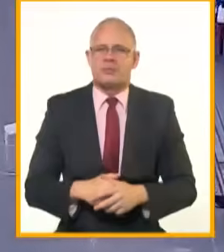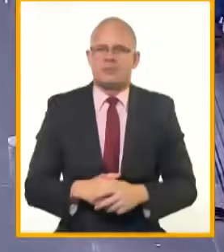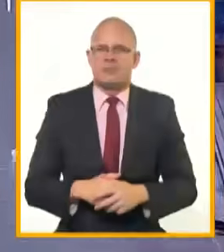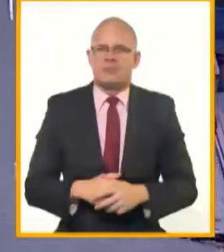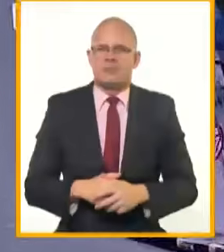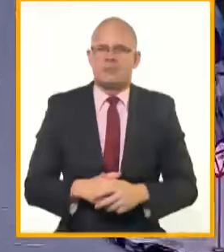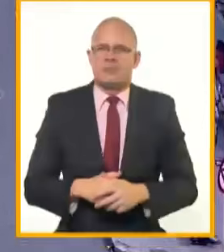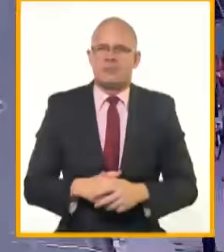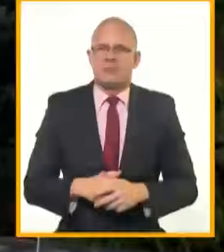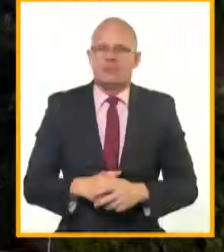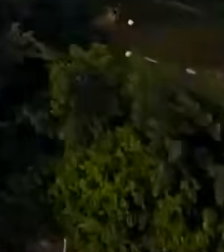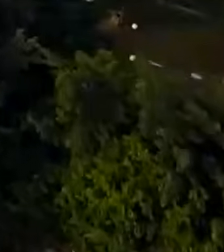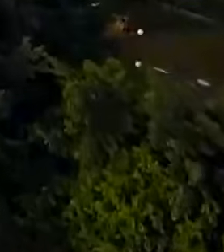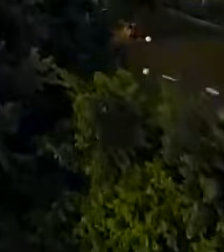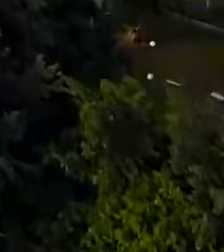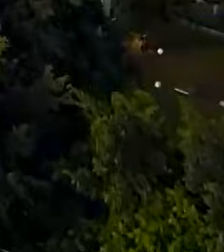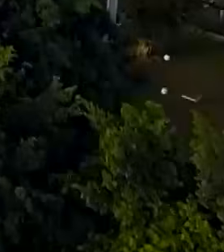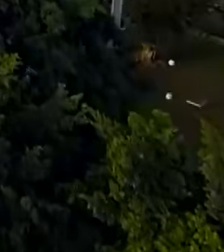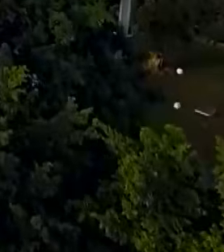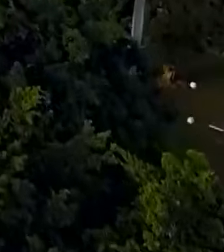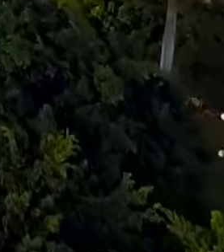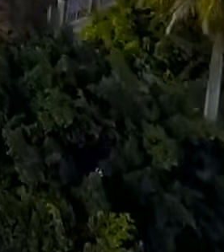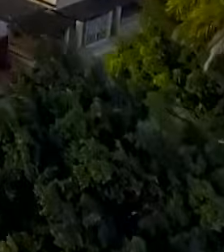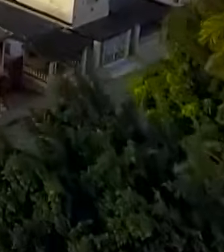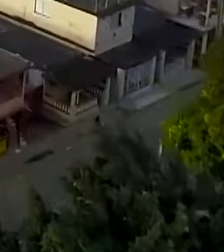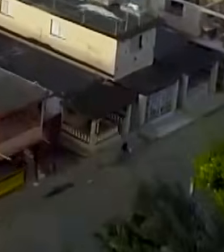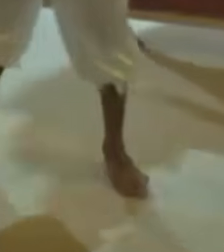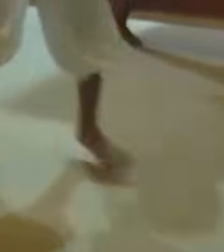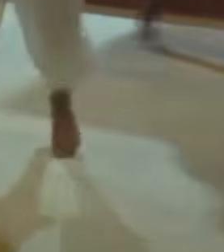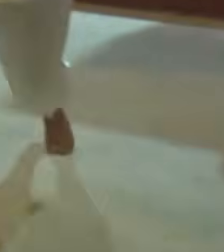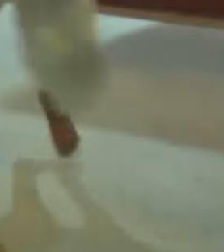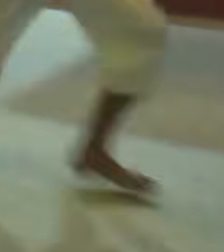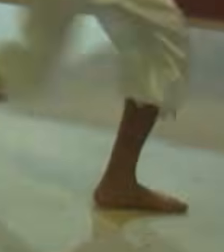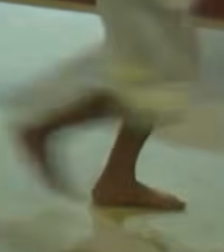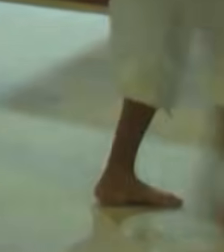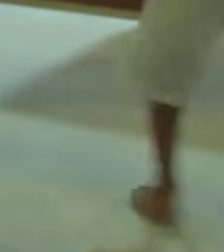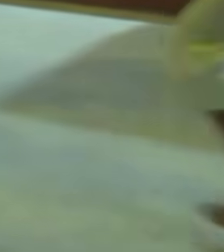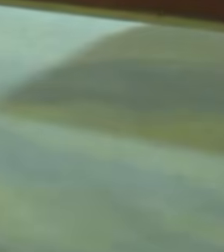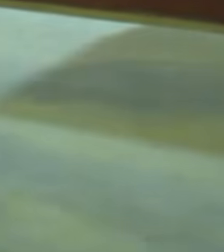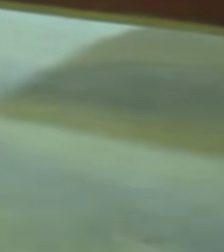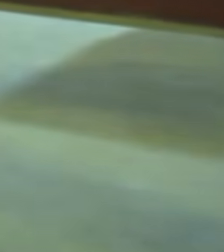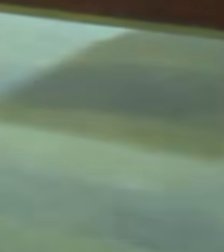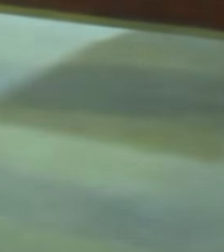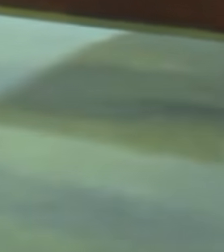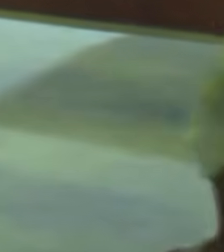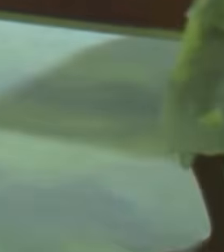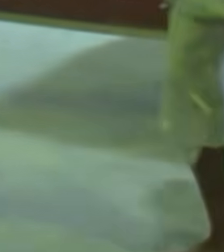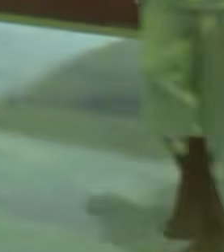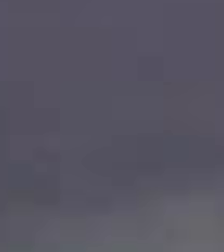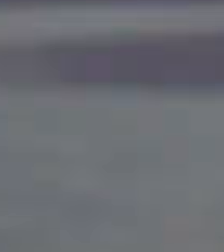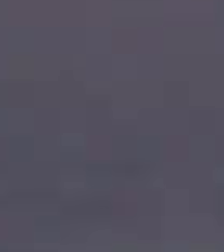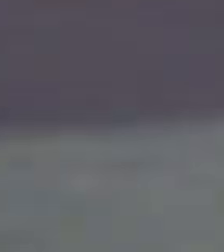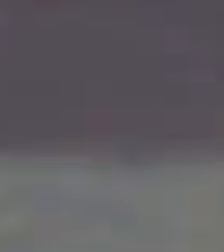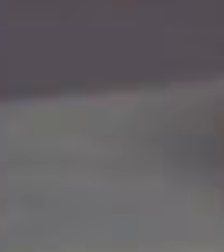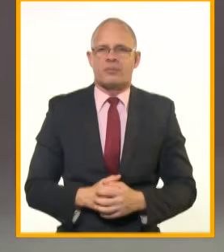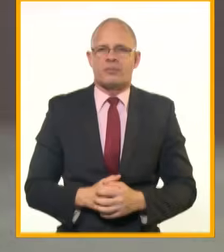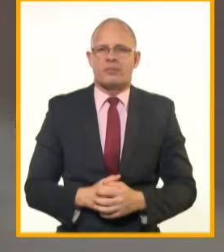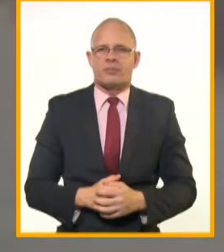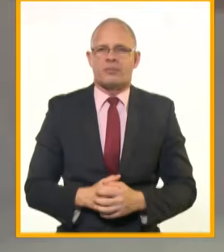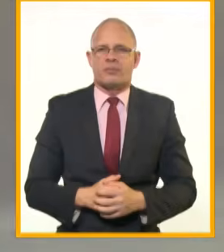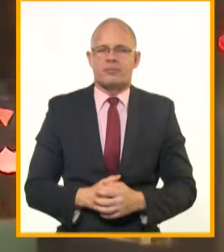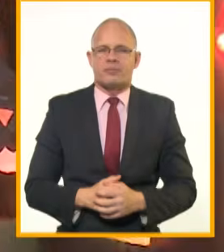El calendario cultural de la provincia de Mayabeque